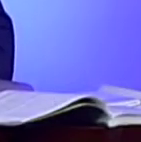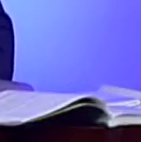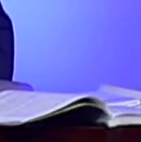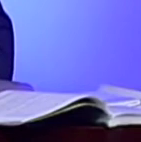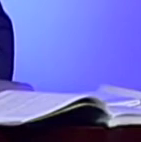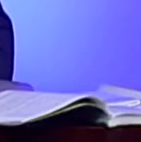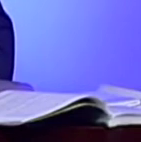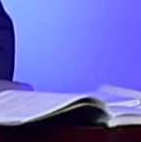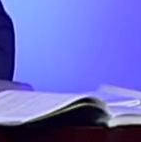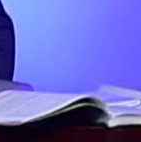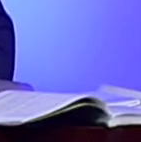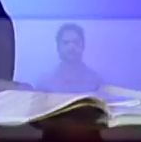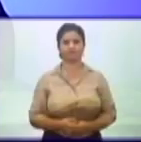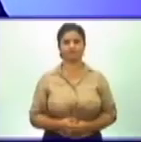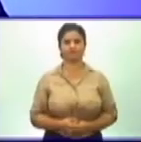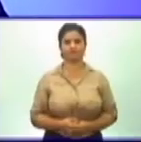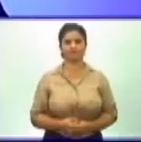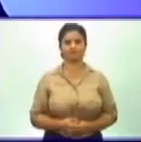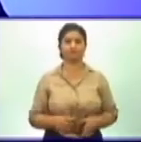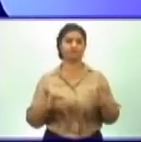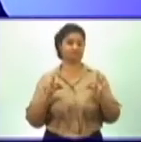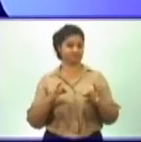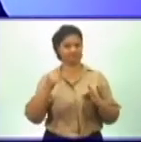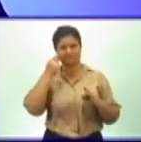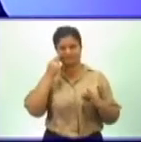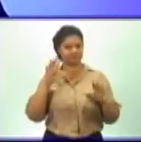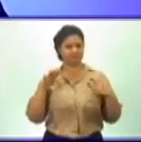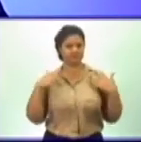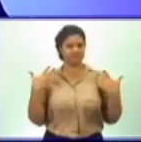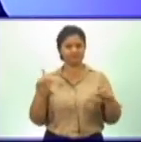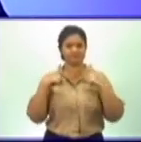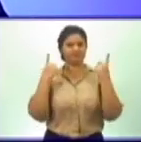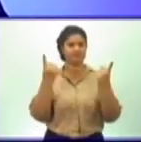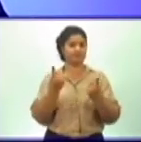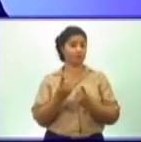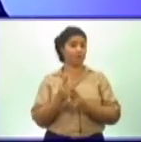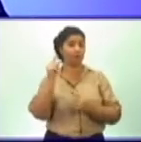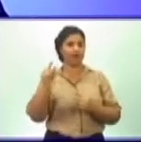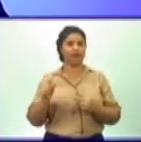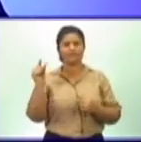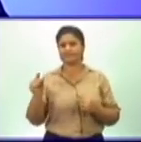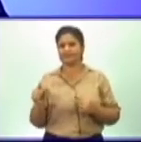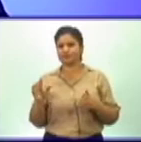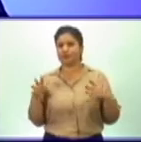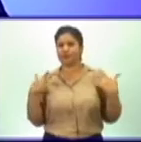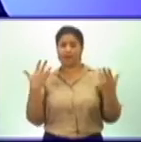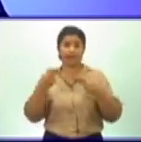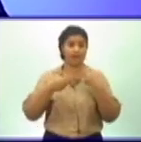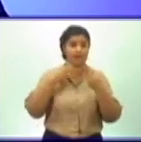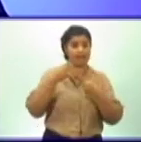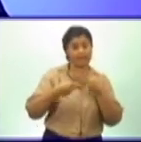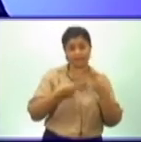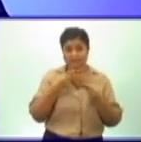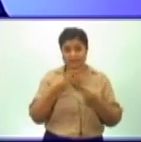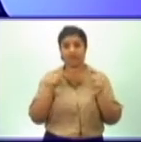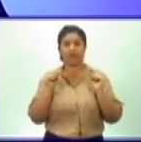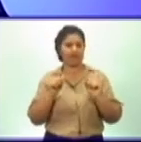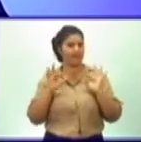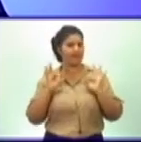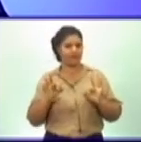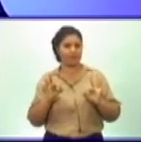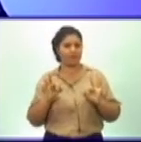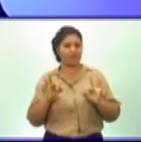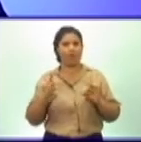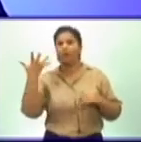Como pudieron observar, todos los personajes se están moviendo en la escena en función de